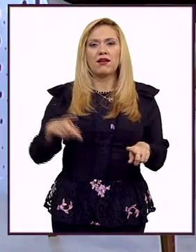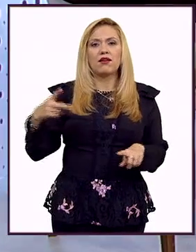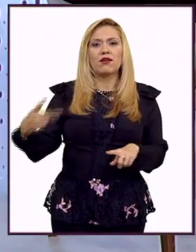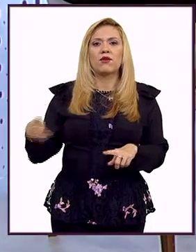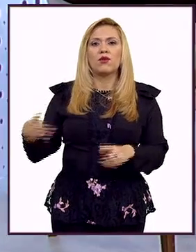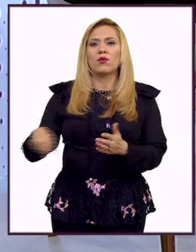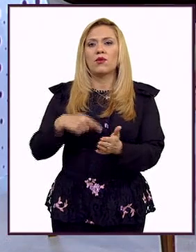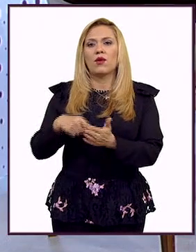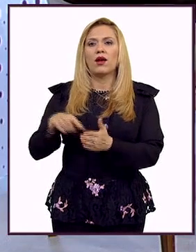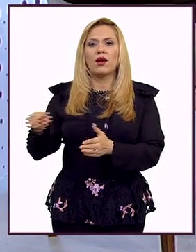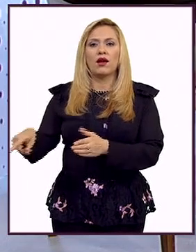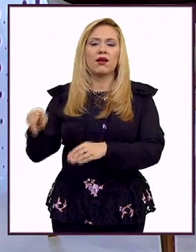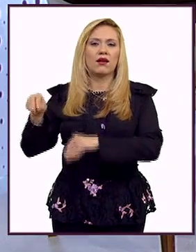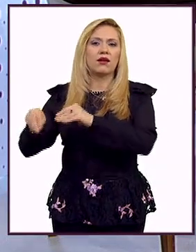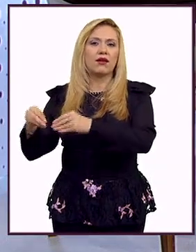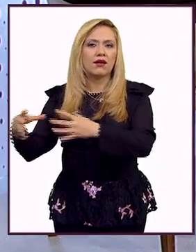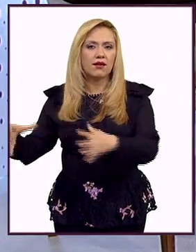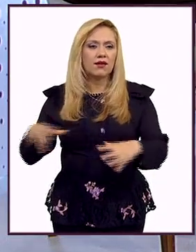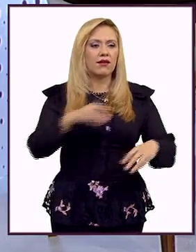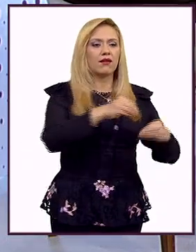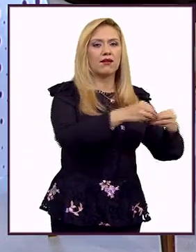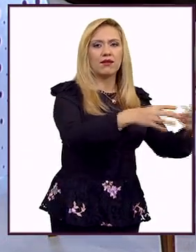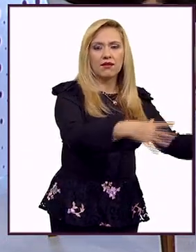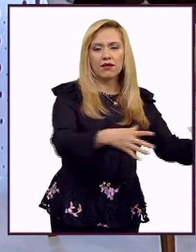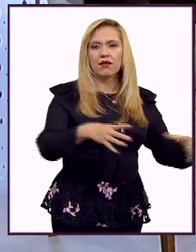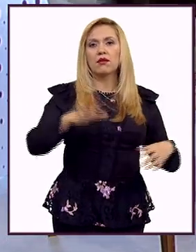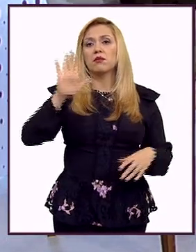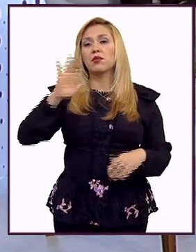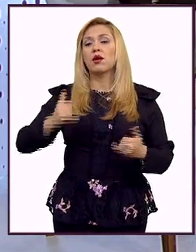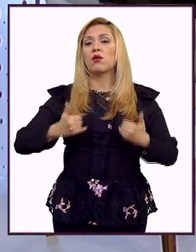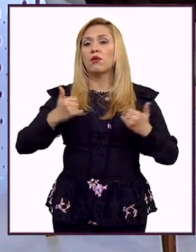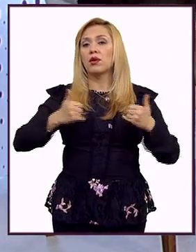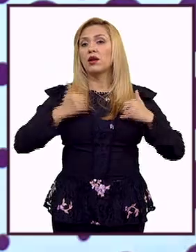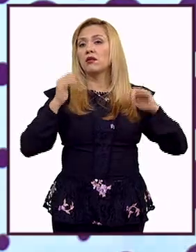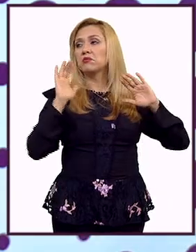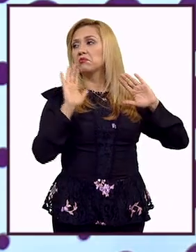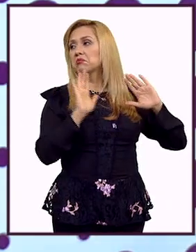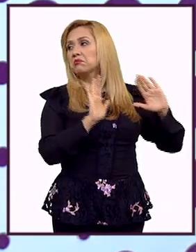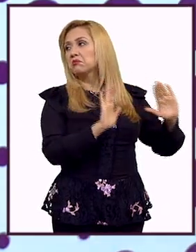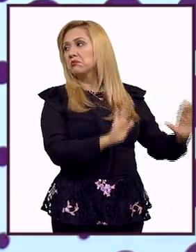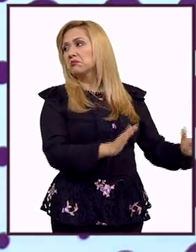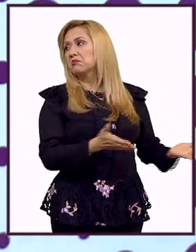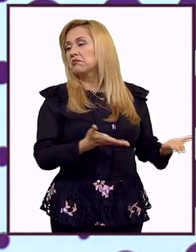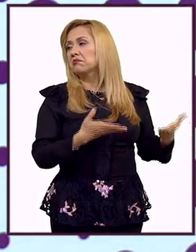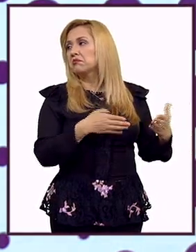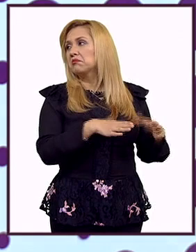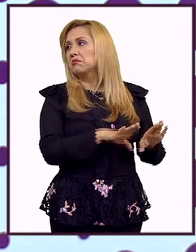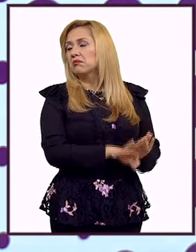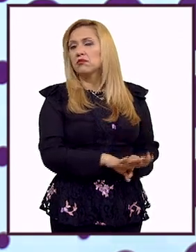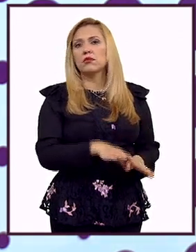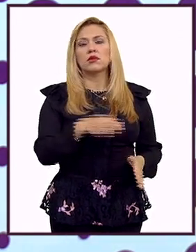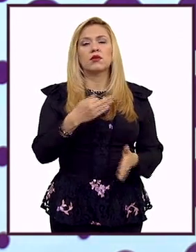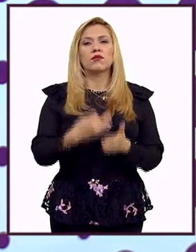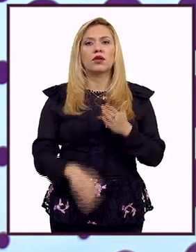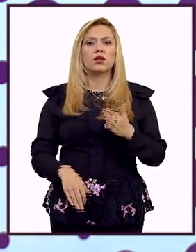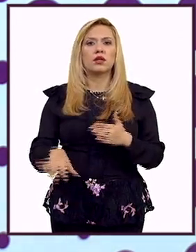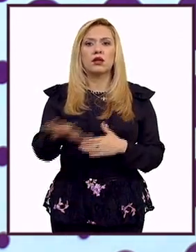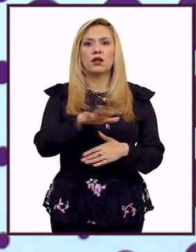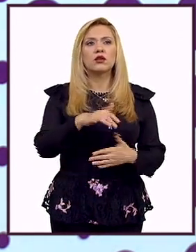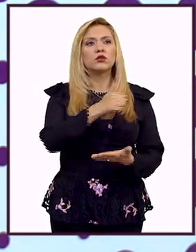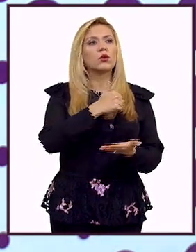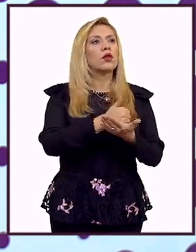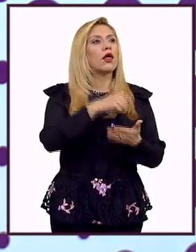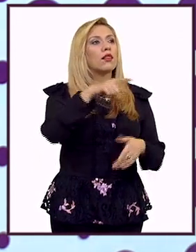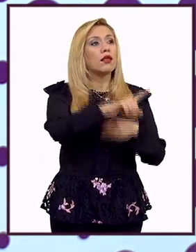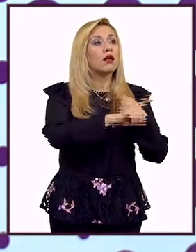territorios. Y los jóvenes muchas veces aparecen invisibilizados, aparecen con algunos temas de salud reproductiva, más en las zonas urbanas,